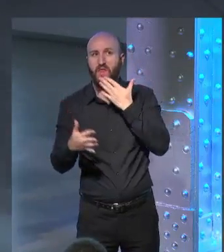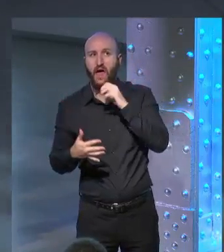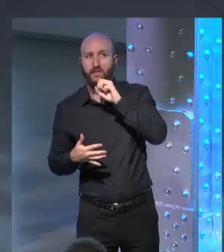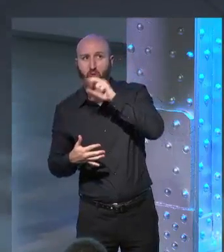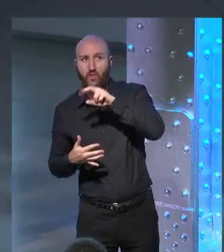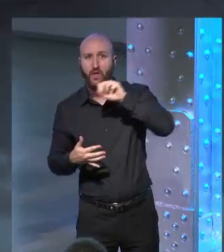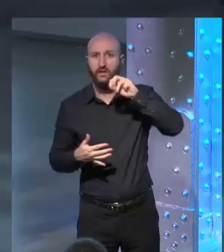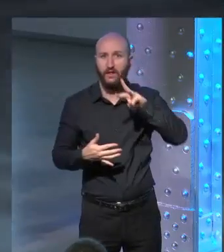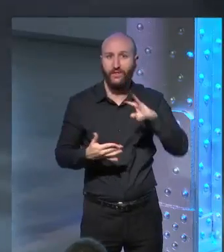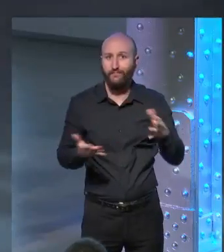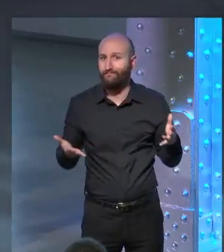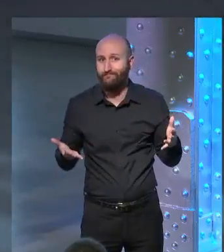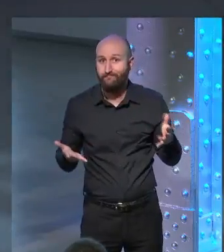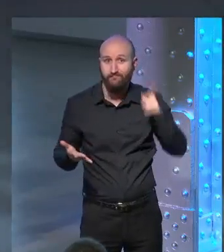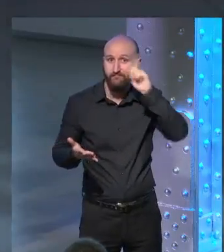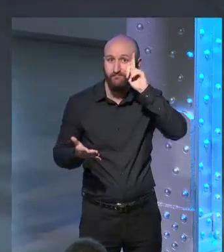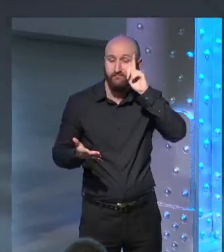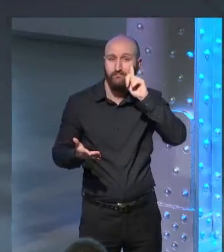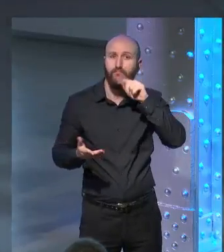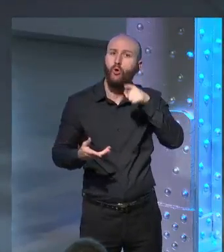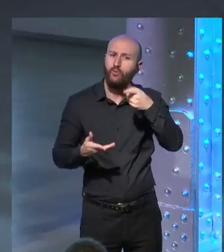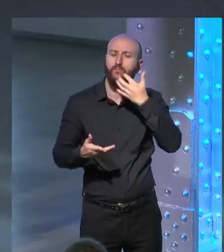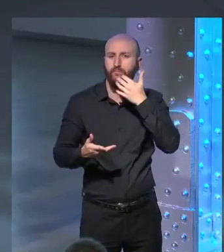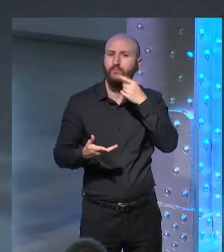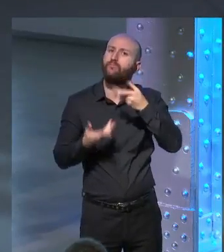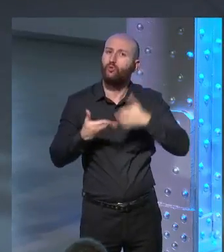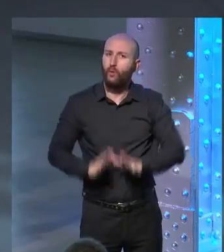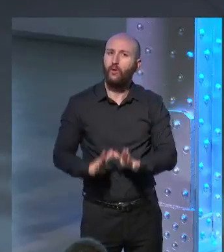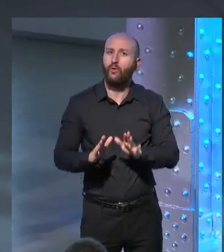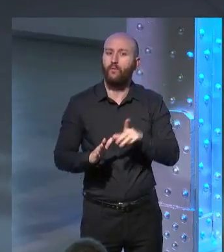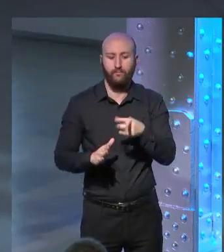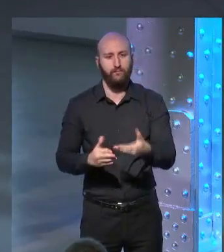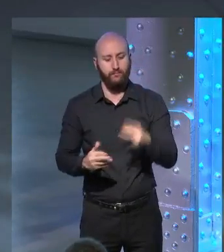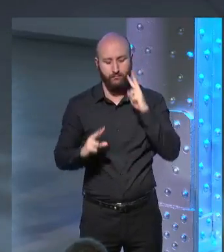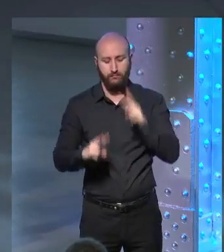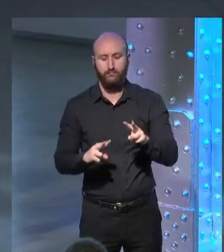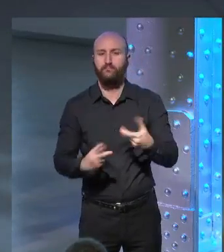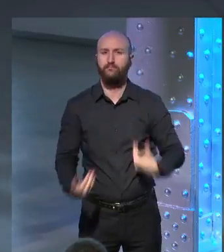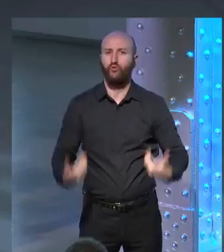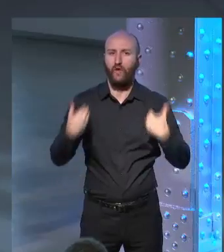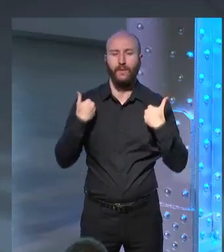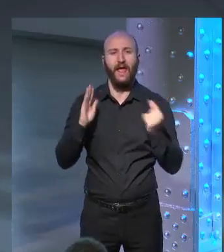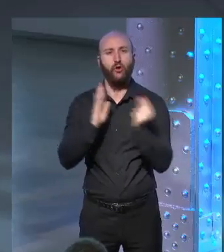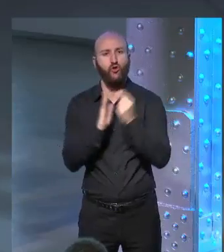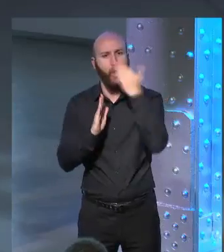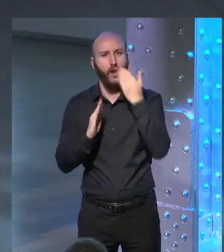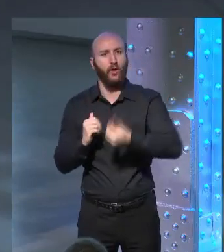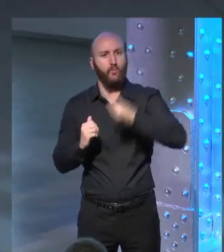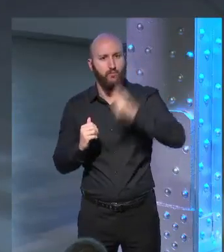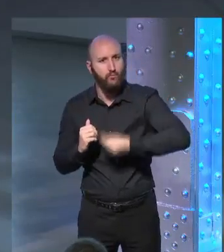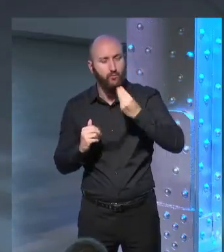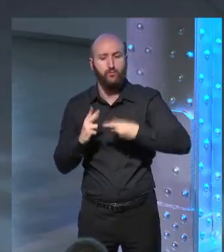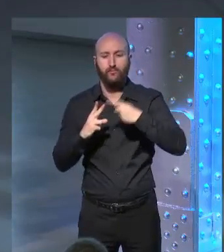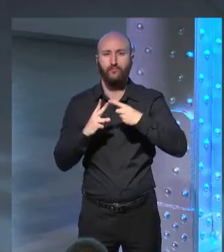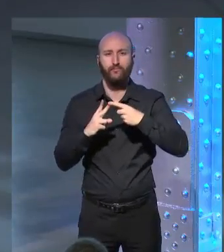sino que efectivamente dices, pues si tú tienes un chaval, o sea, tienes un hijo que es súper responsable, que tiene buenas notas, que encima sabes que, por ejemplo, le gustan